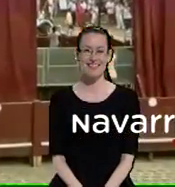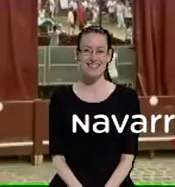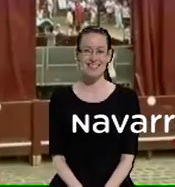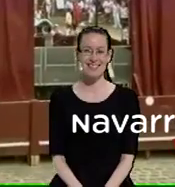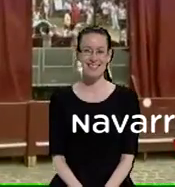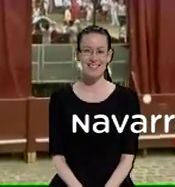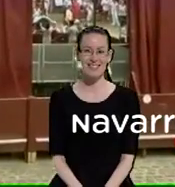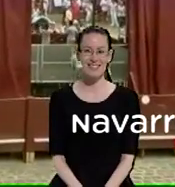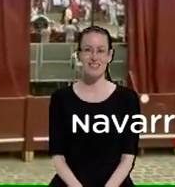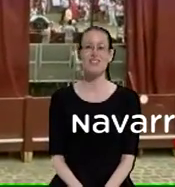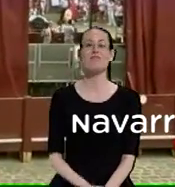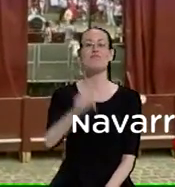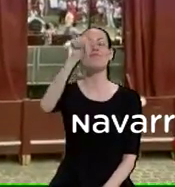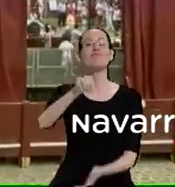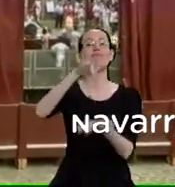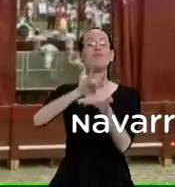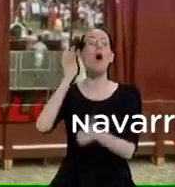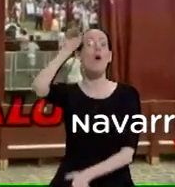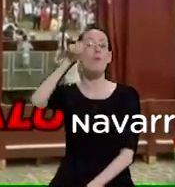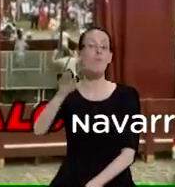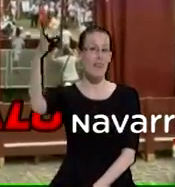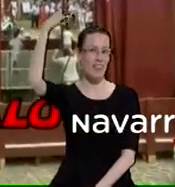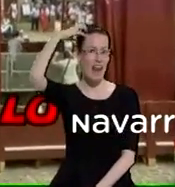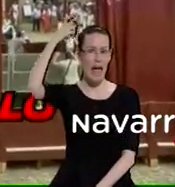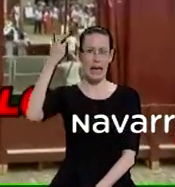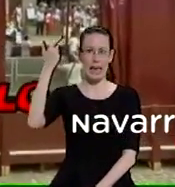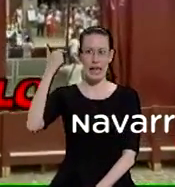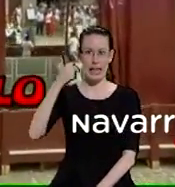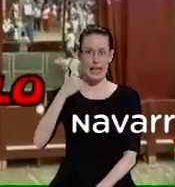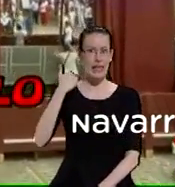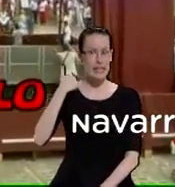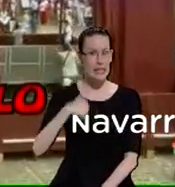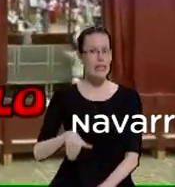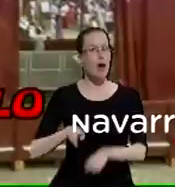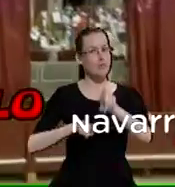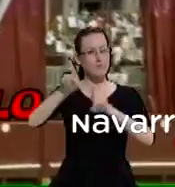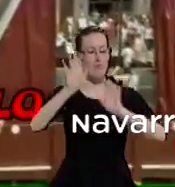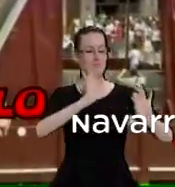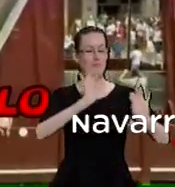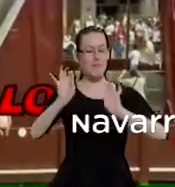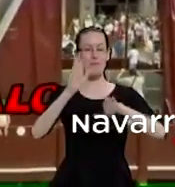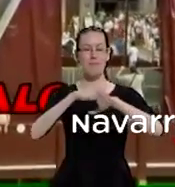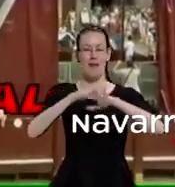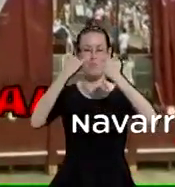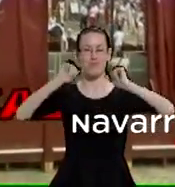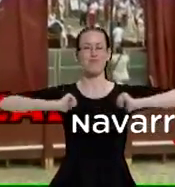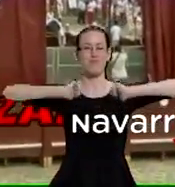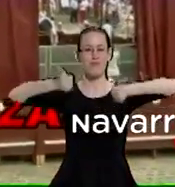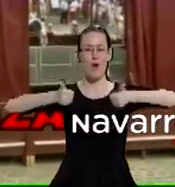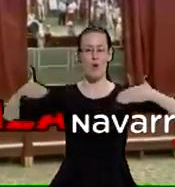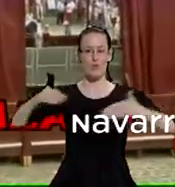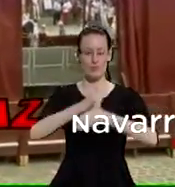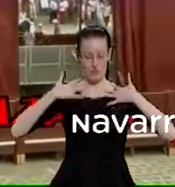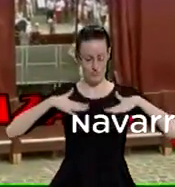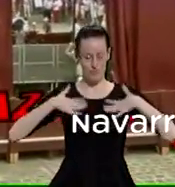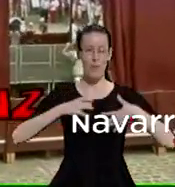Y hoy nos hemos venido a Puente la Reina. Está ya todo preparado para lanzar el chupinazo, para dar comienzo a las fiestas. Ya está todo el mundo de blanco y